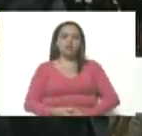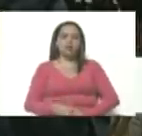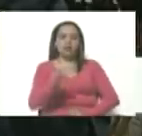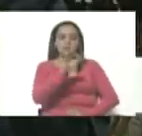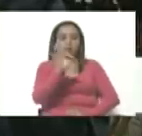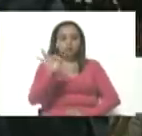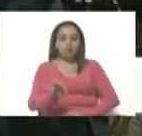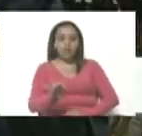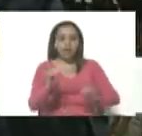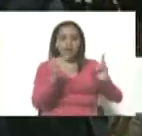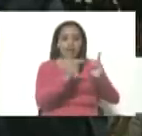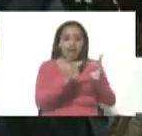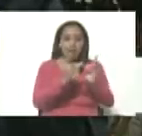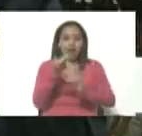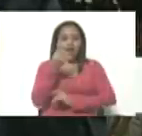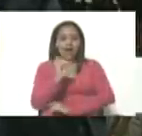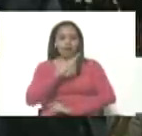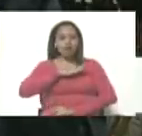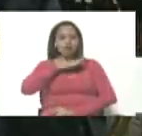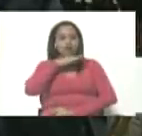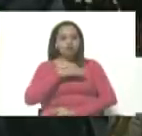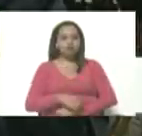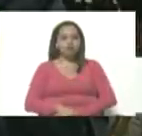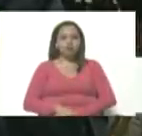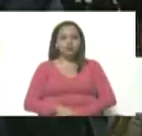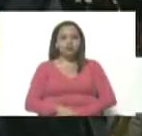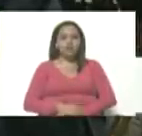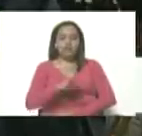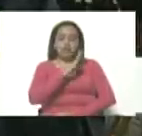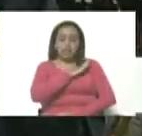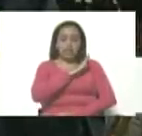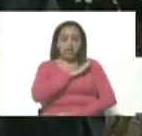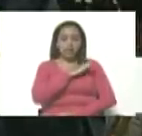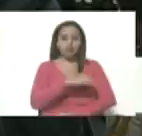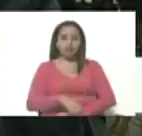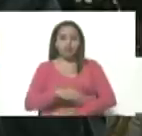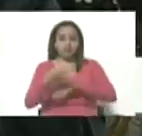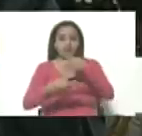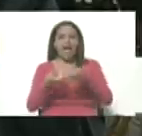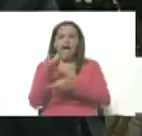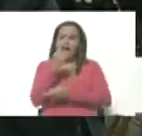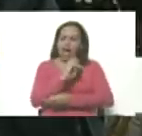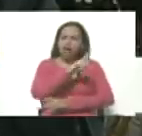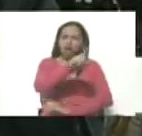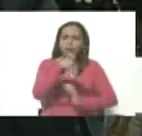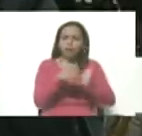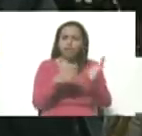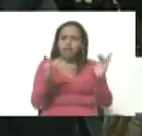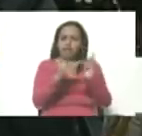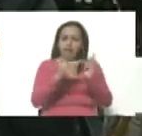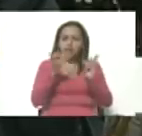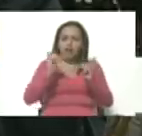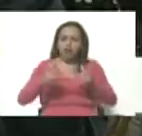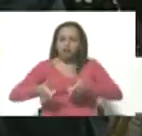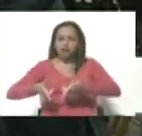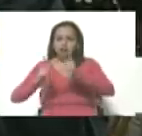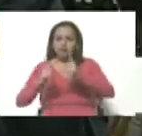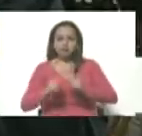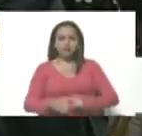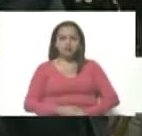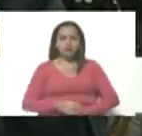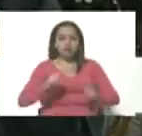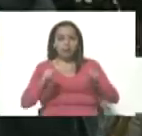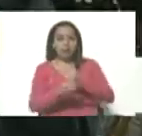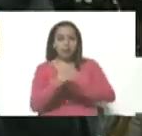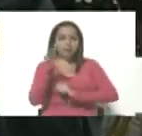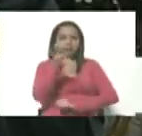las camas ocupadas, presidente, podemos tener también la certeza que tenemos suficientes camas disponibles. Aquí la cosa cambia por